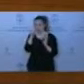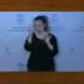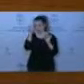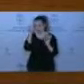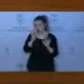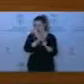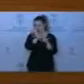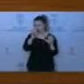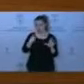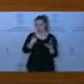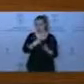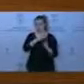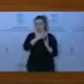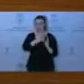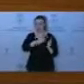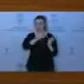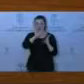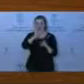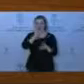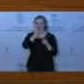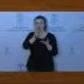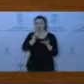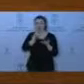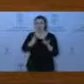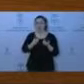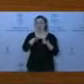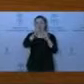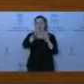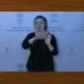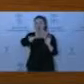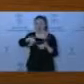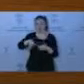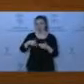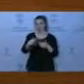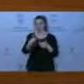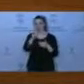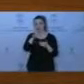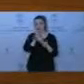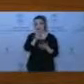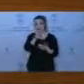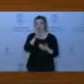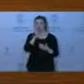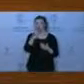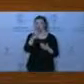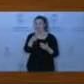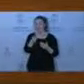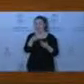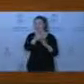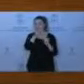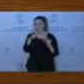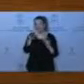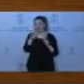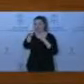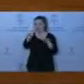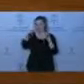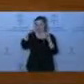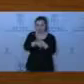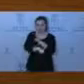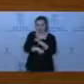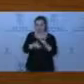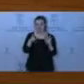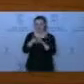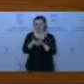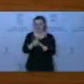propia Sindicatura de Cuentas en su último informe de la Cuenta General de 2014, en el que se reflejan claramente de forma detallada y pormenorizada